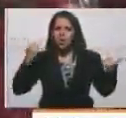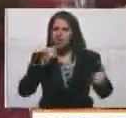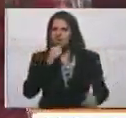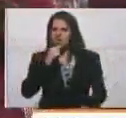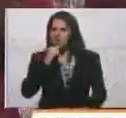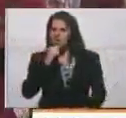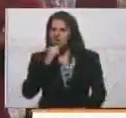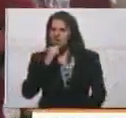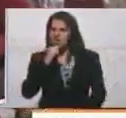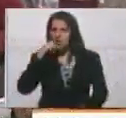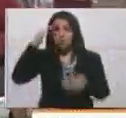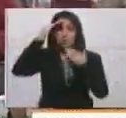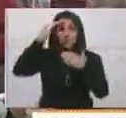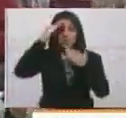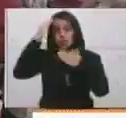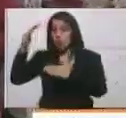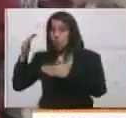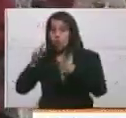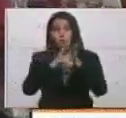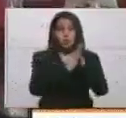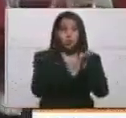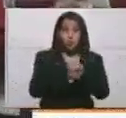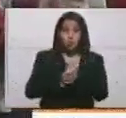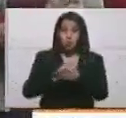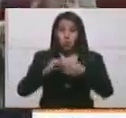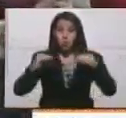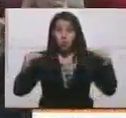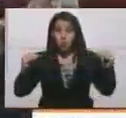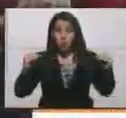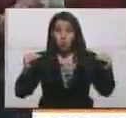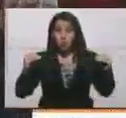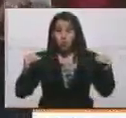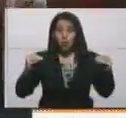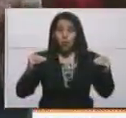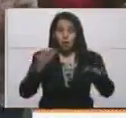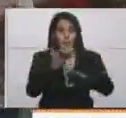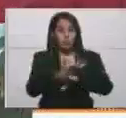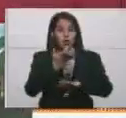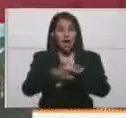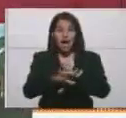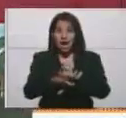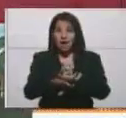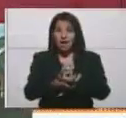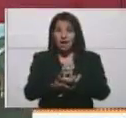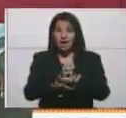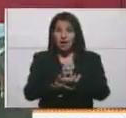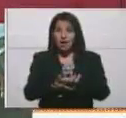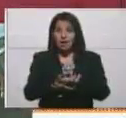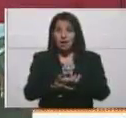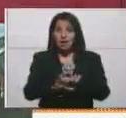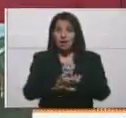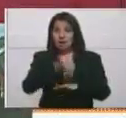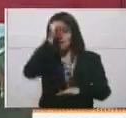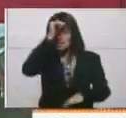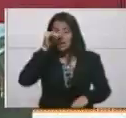Bueno, un gran saludo a todos. Saludo a Monagas, a Yelitze,